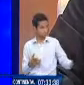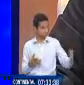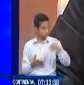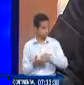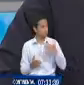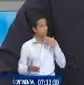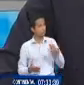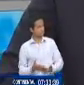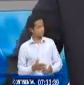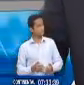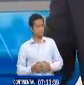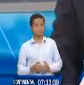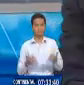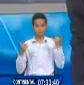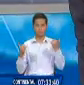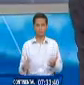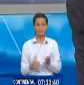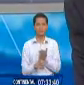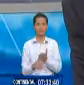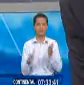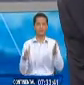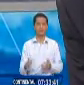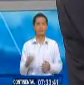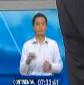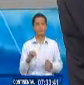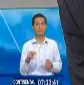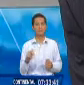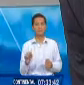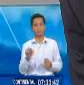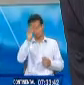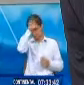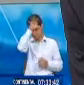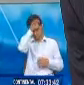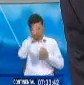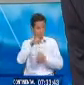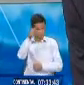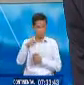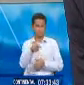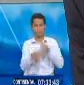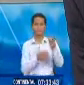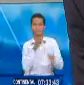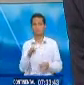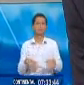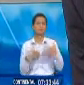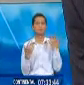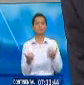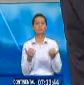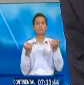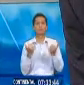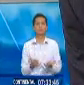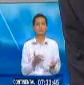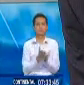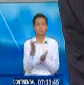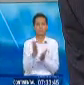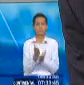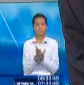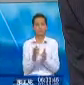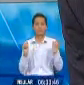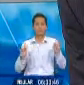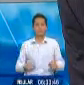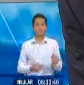aquí que ha costado por el señor ministro de minas a javier córdova con quien hemos hablado sobre los retos que tiene este sector para poder desarrollar